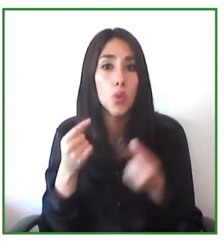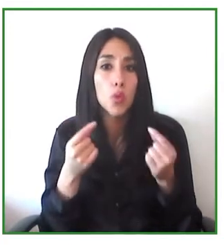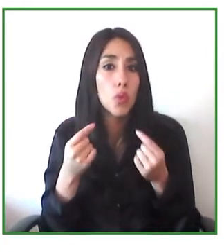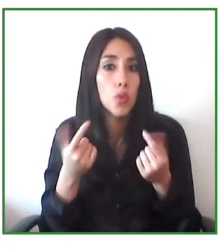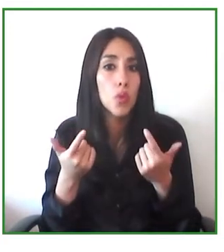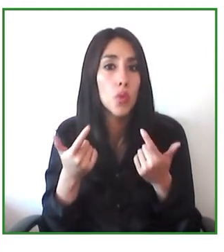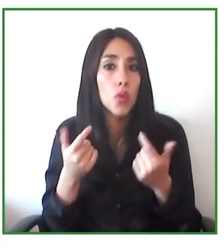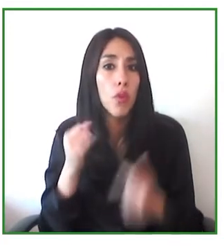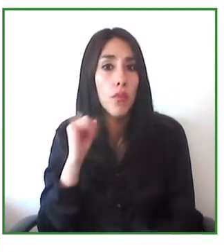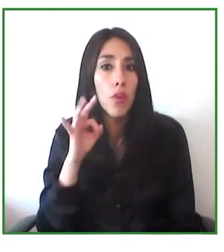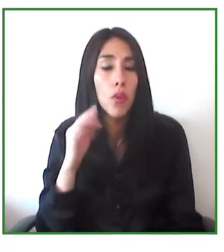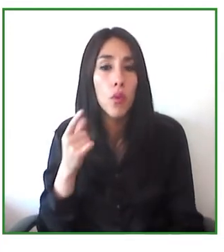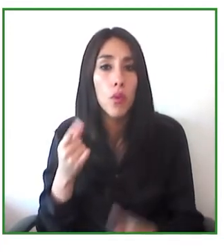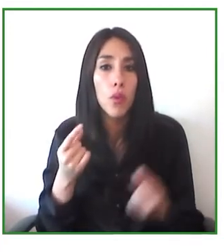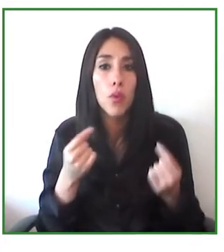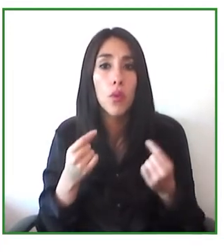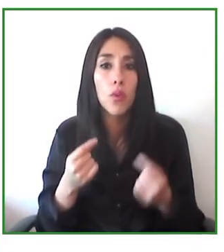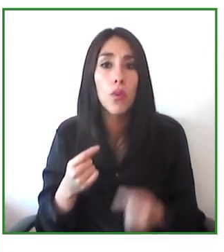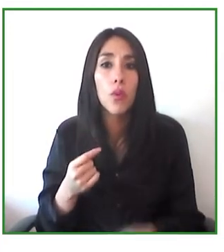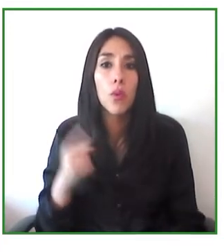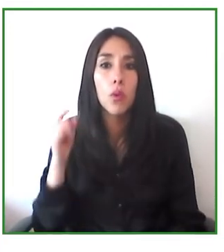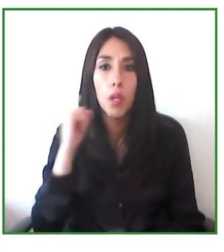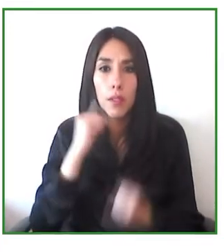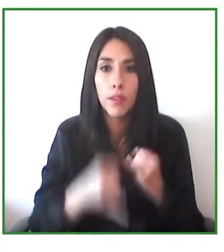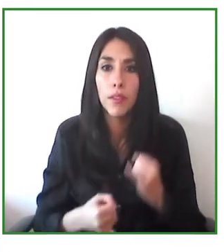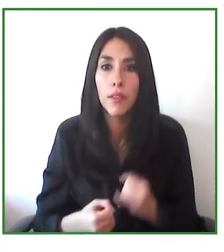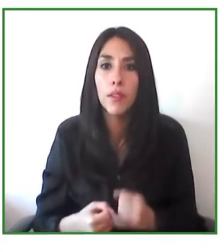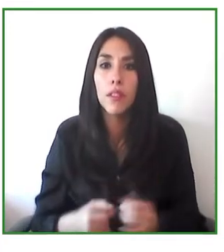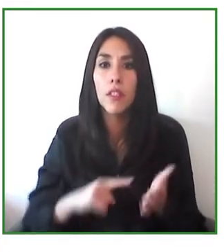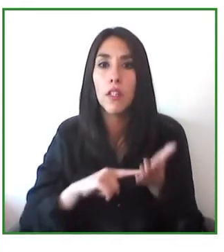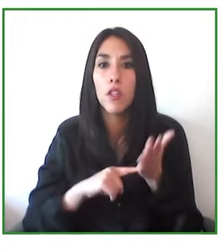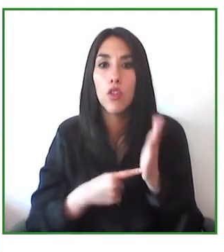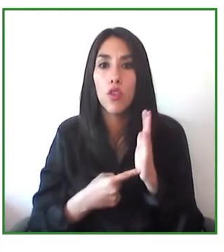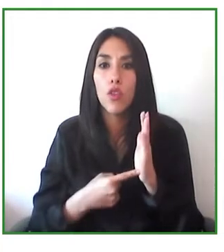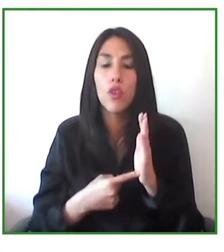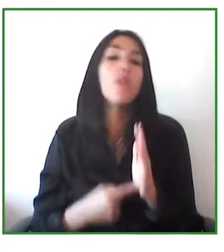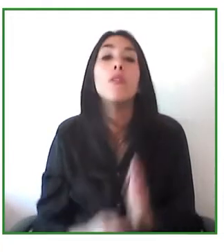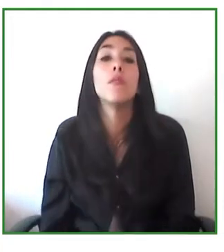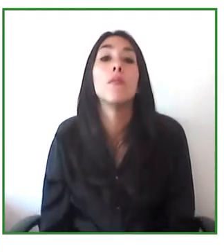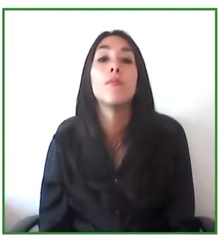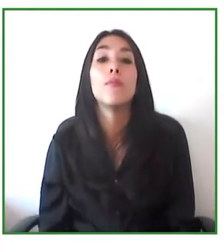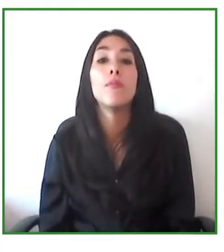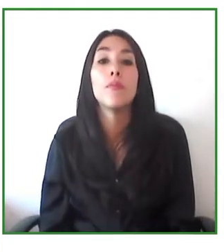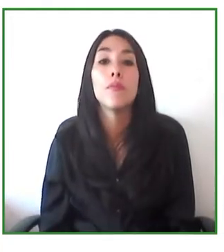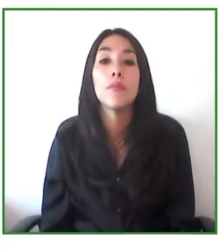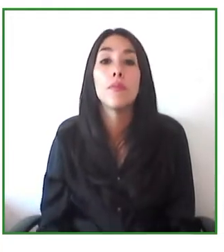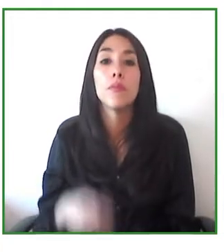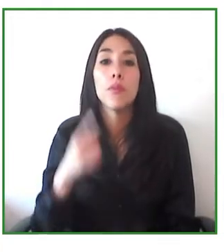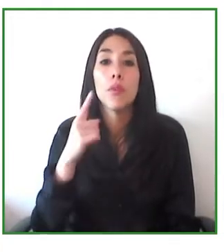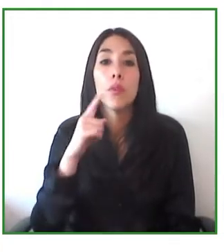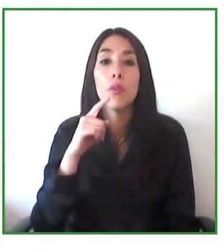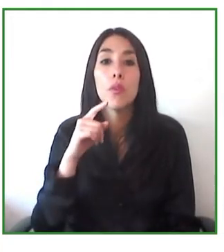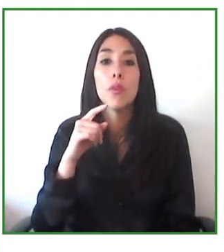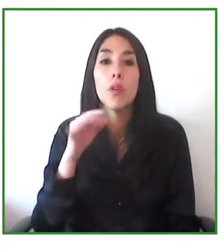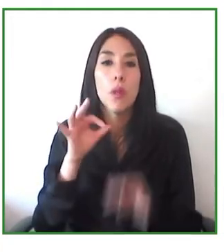¿Qué sugieres? ¿Qué se debe hacer para que esto no quede en un proyecto y muera ahí, sino que sea sostenible para todas